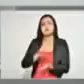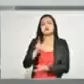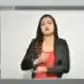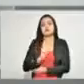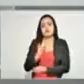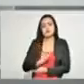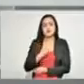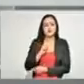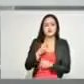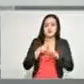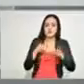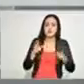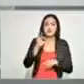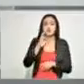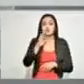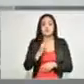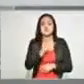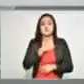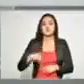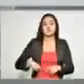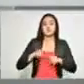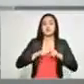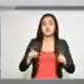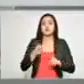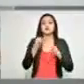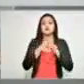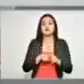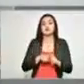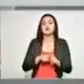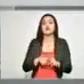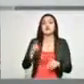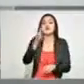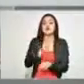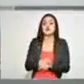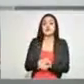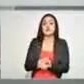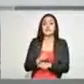otros. Son 49 municipios que iniciaremos a partir del día